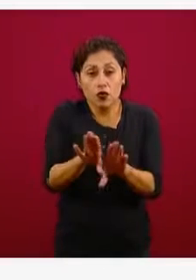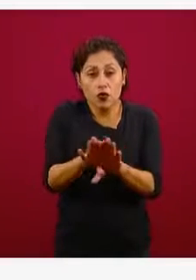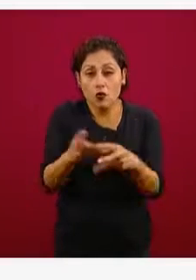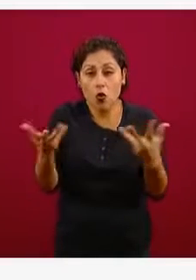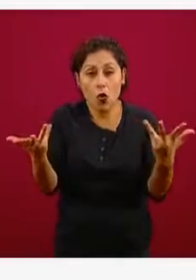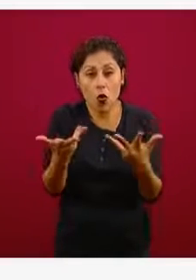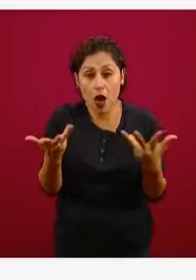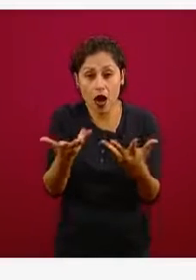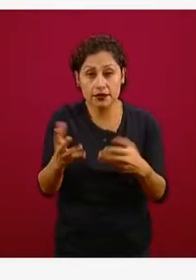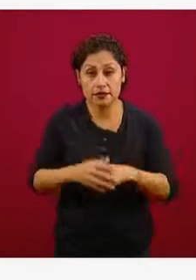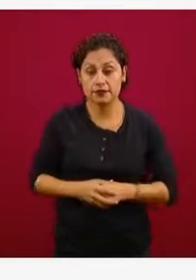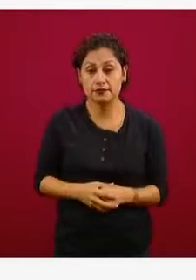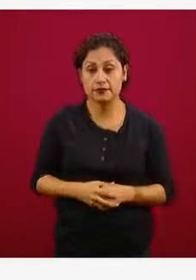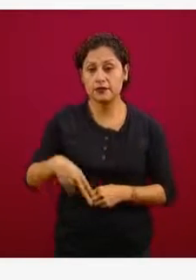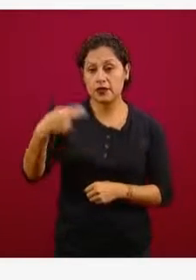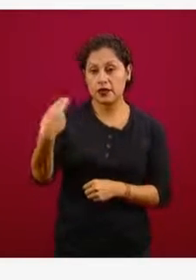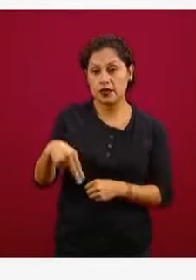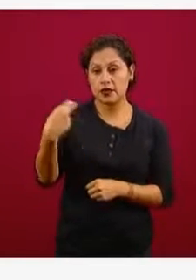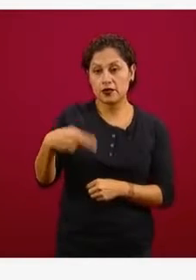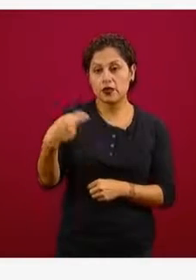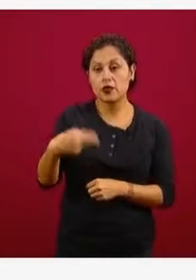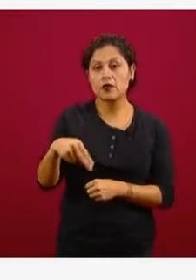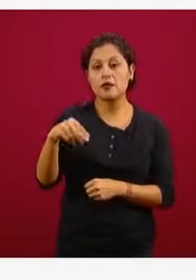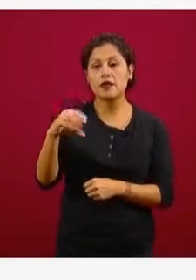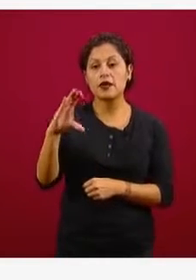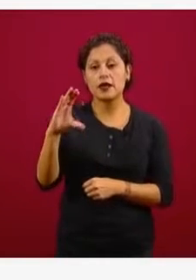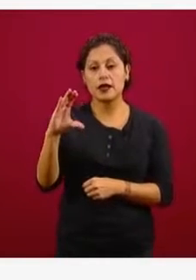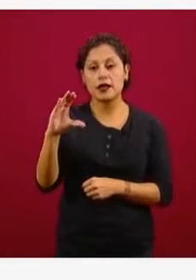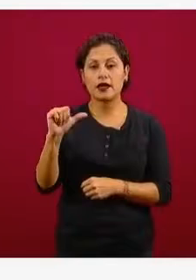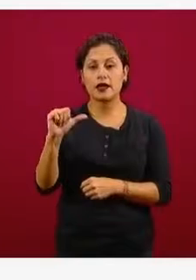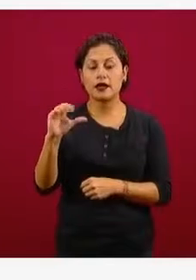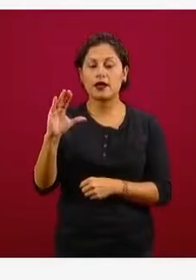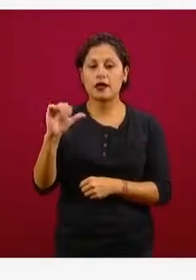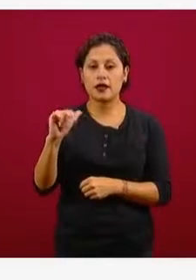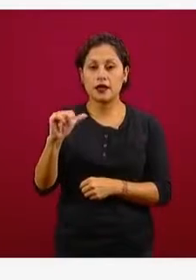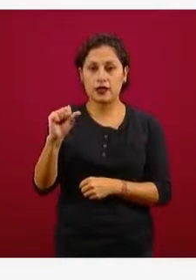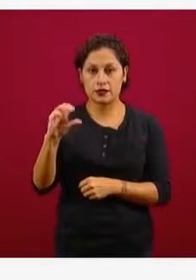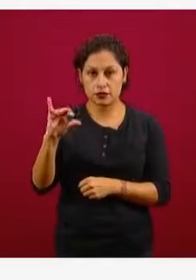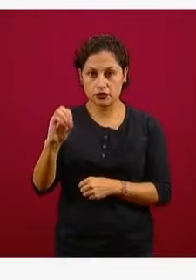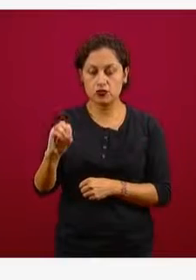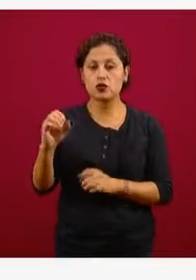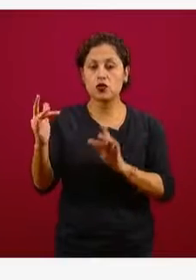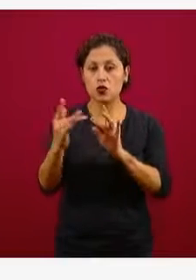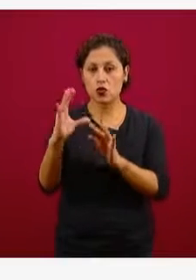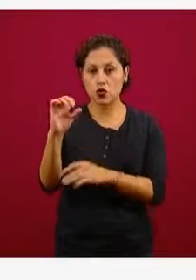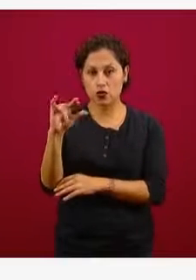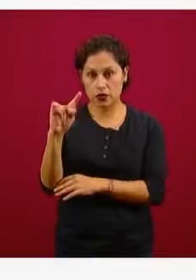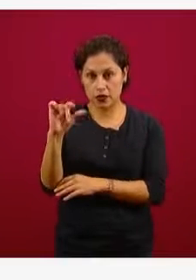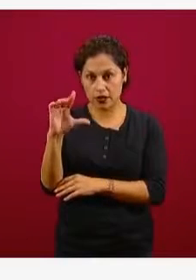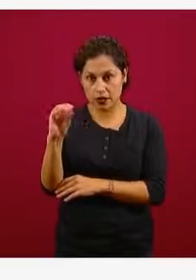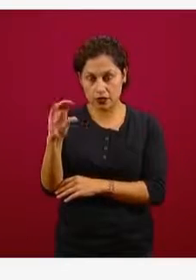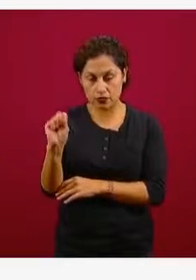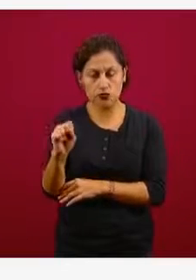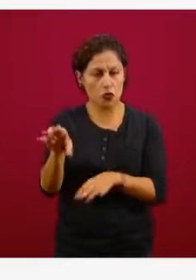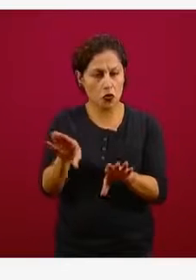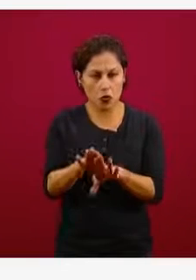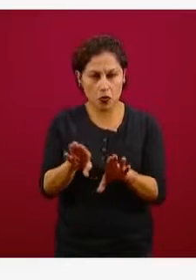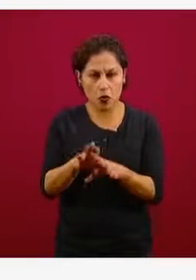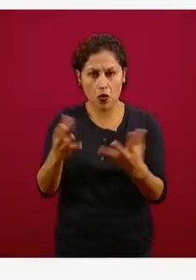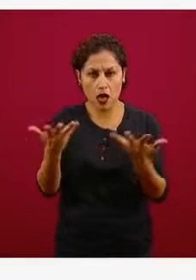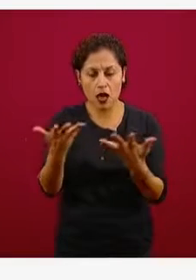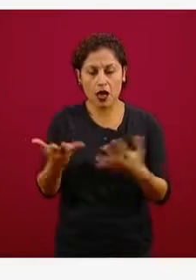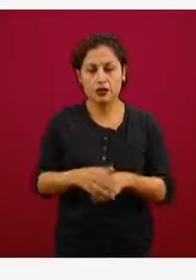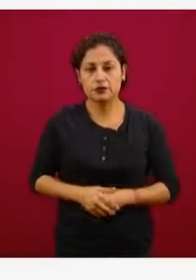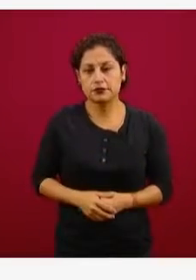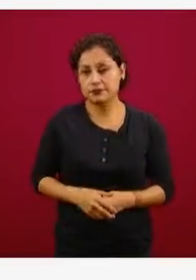una técnica de la epidemiología aplicada que consiste en identificar a una persona que